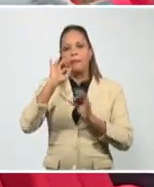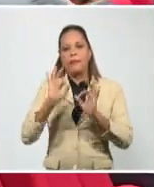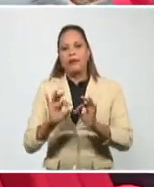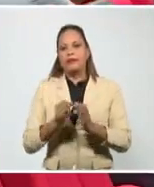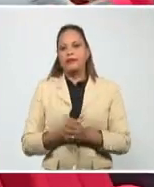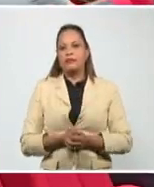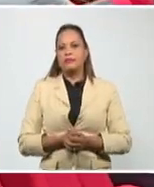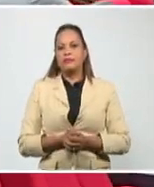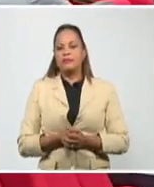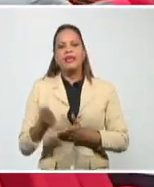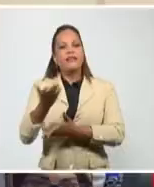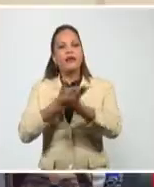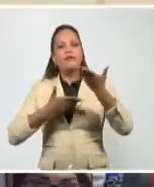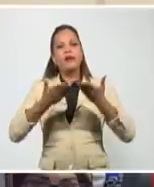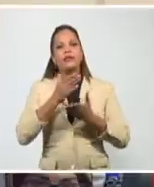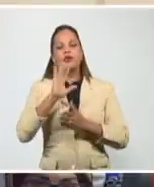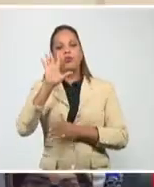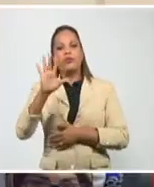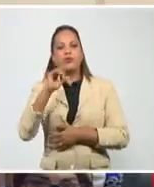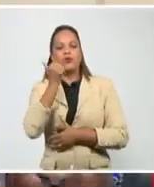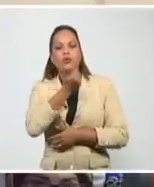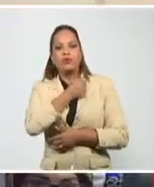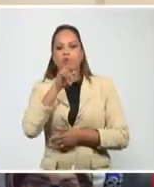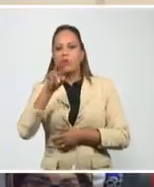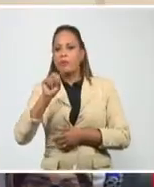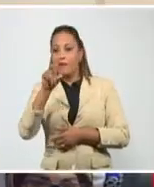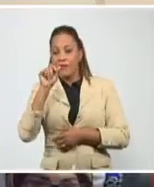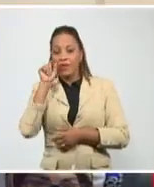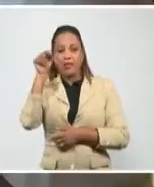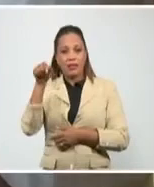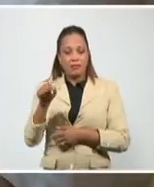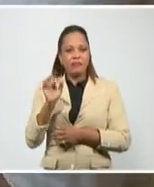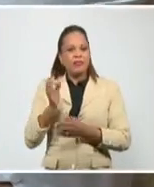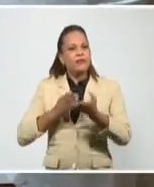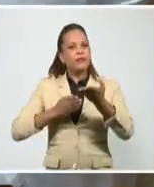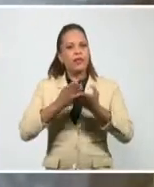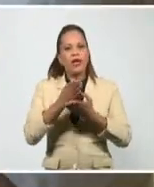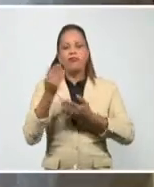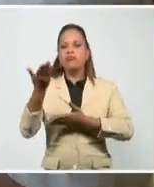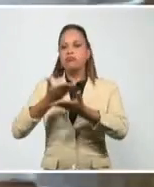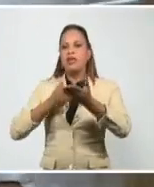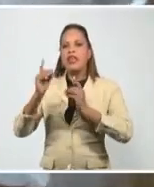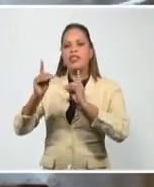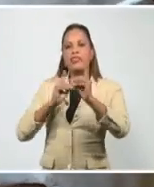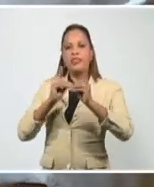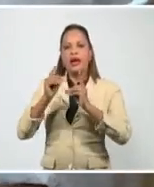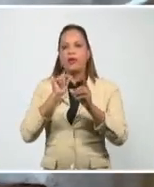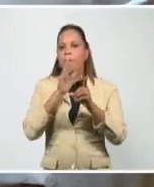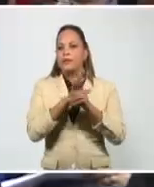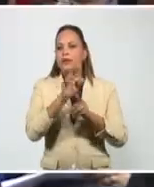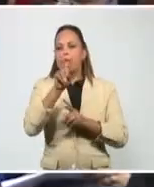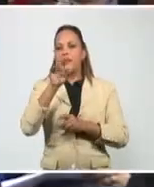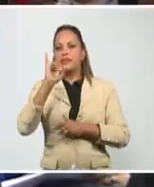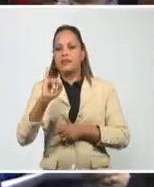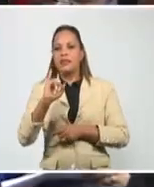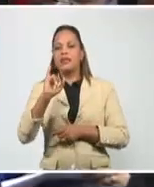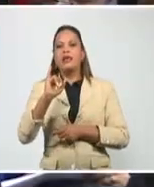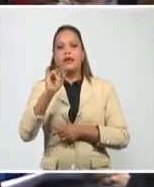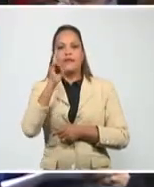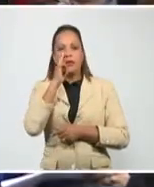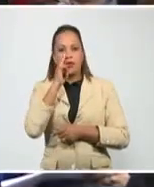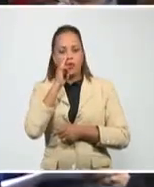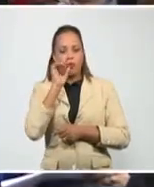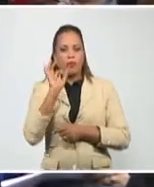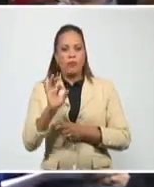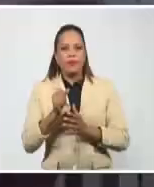los del 5 de diciembre de 2020 dieron continuidad a los diálogos iniciados el 27 de noviembre, bajo la